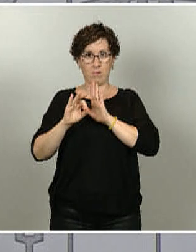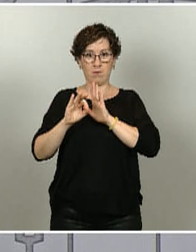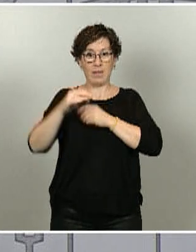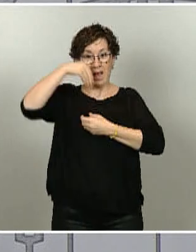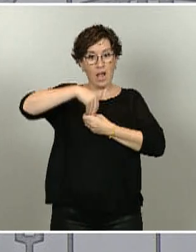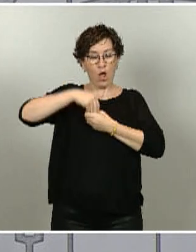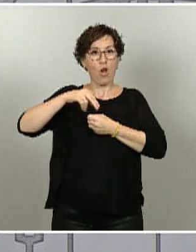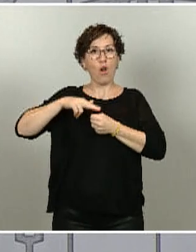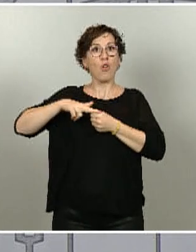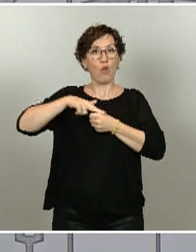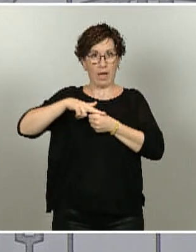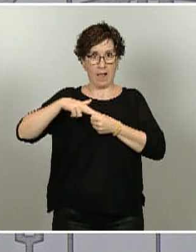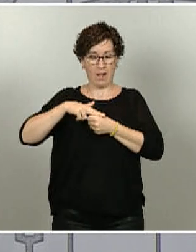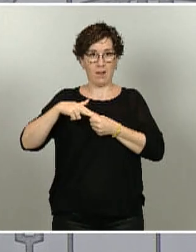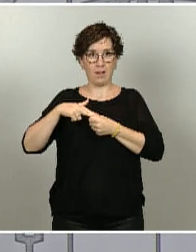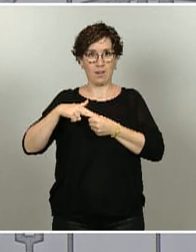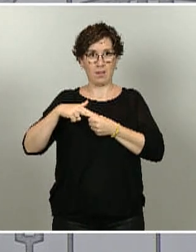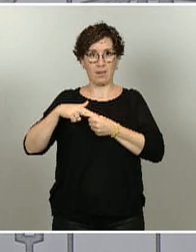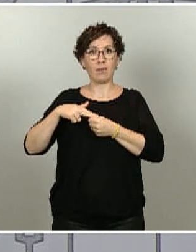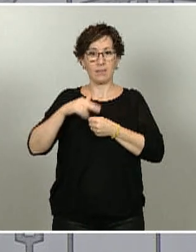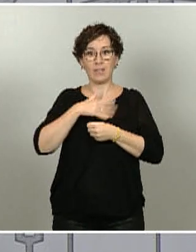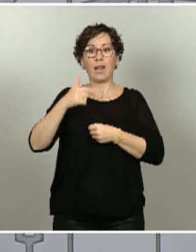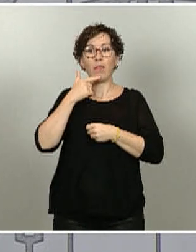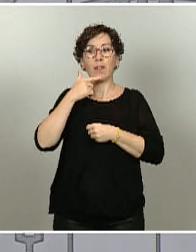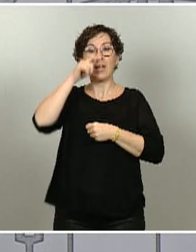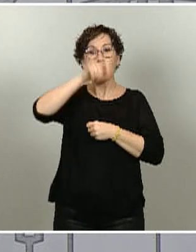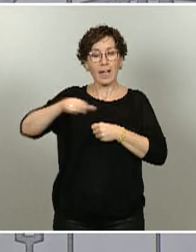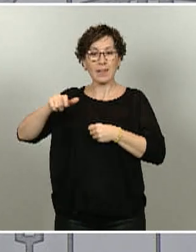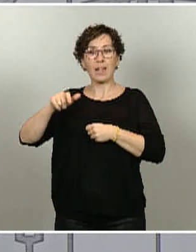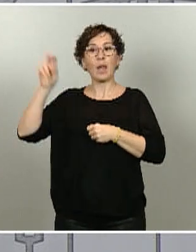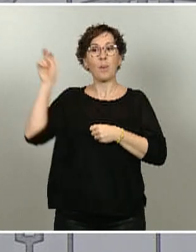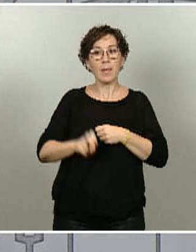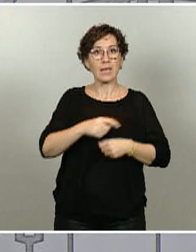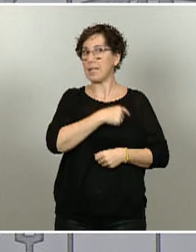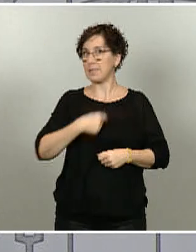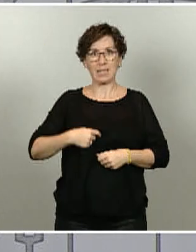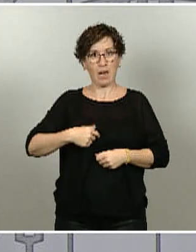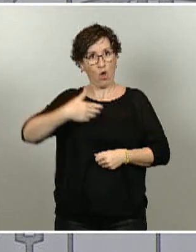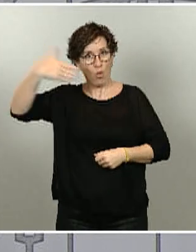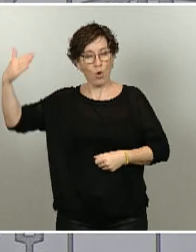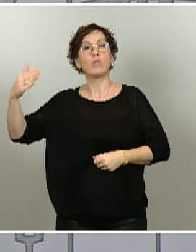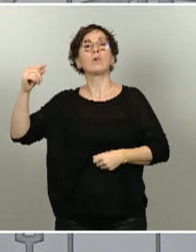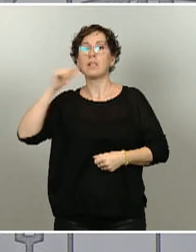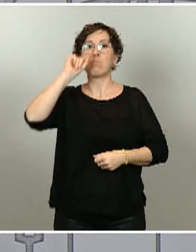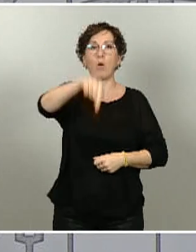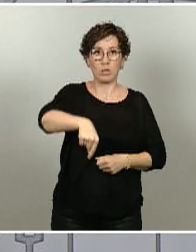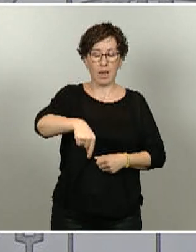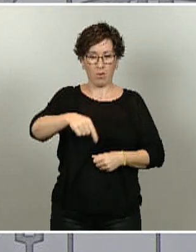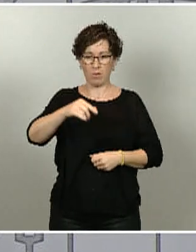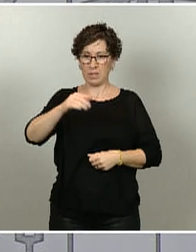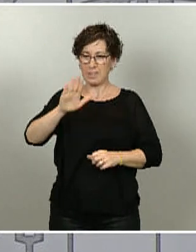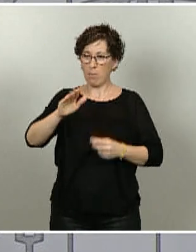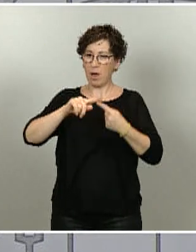casos importados que no procedían de China. En España en aquel momento teníamos un caso importado desde Francia,